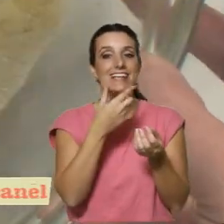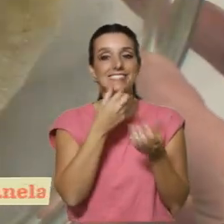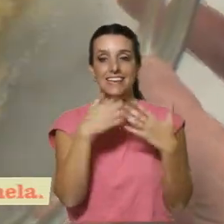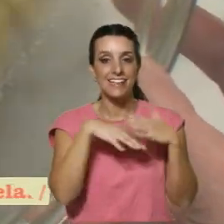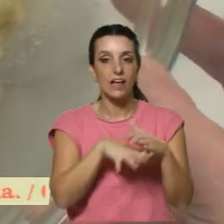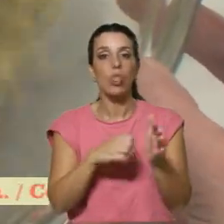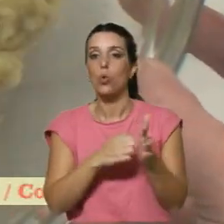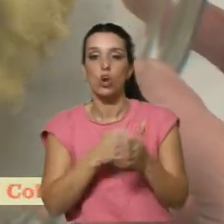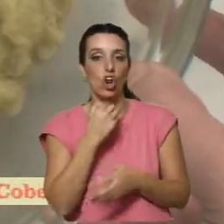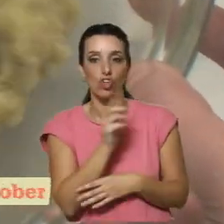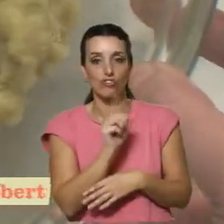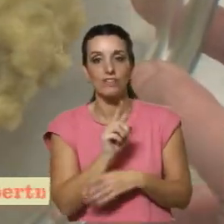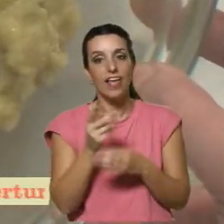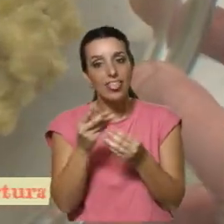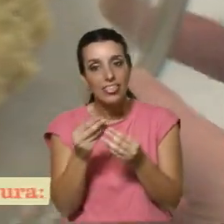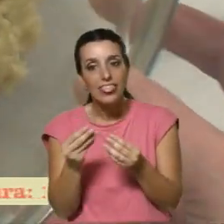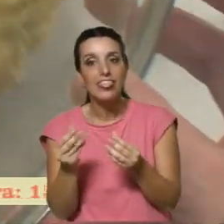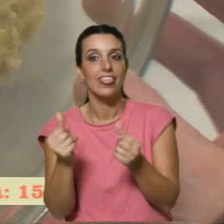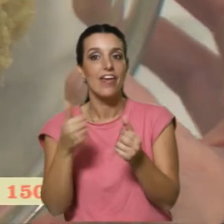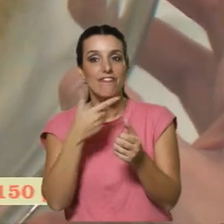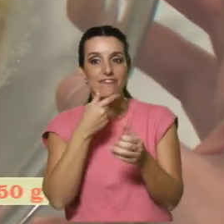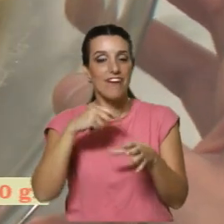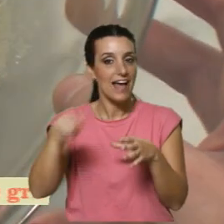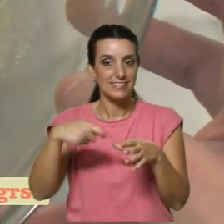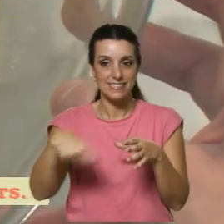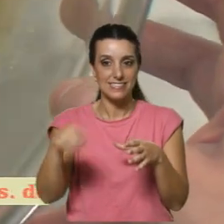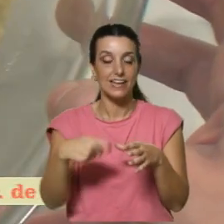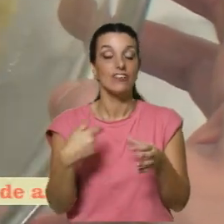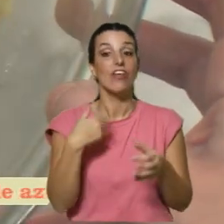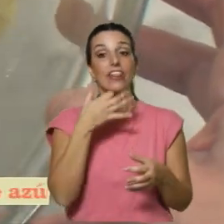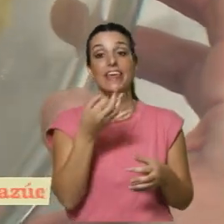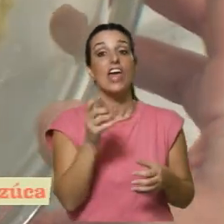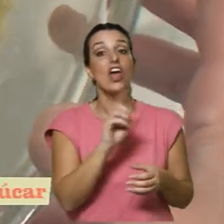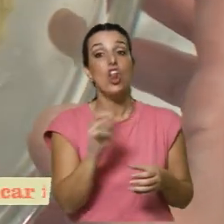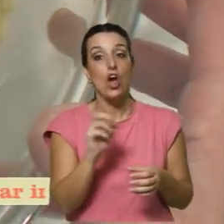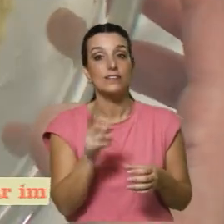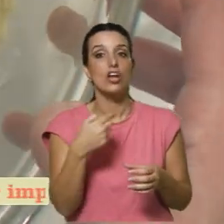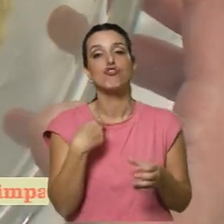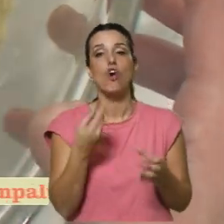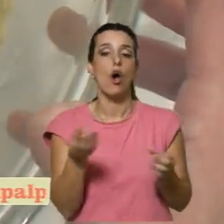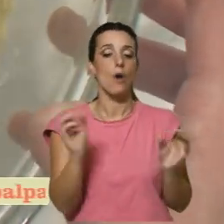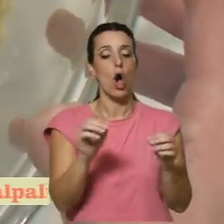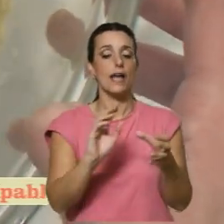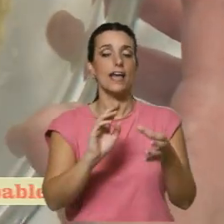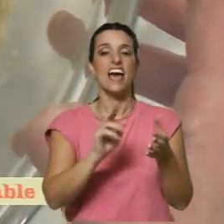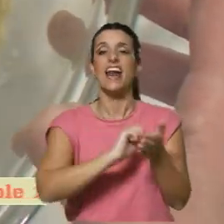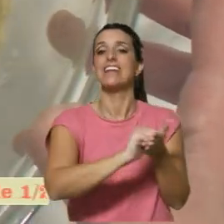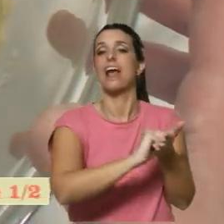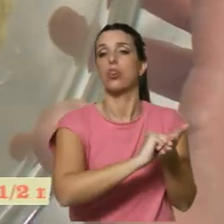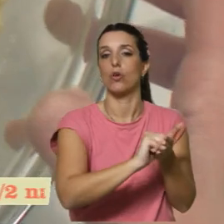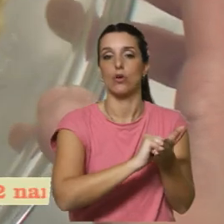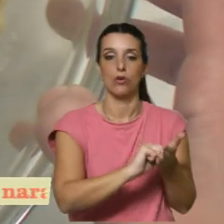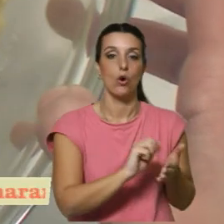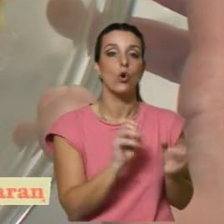mezcla te hace re fácil? Lo que te decía, no quieras hacer el riesgo de decir yo le voy a poner el zapallo rallado, por ejemplo,